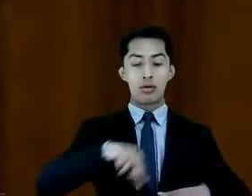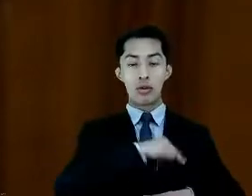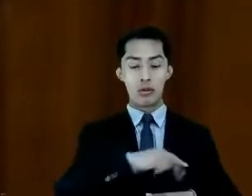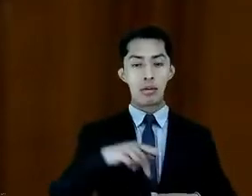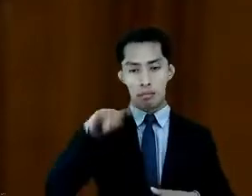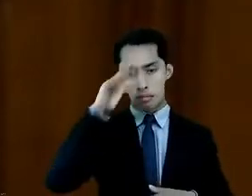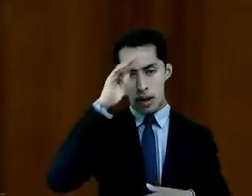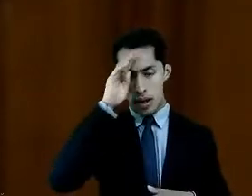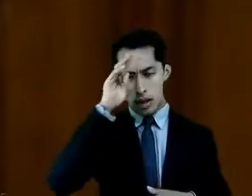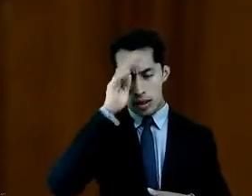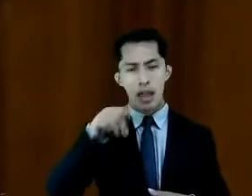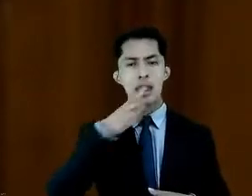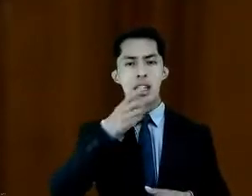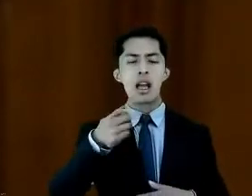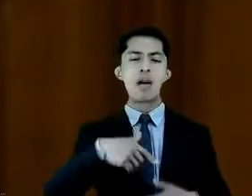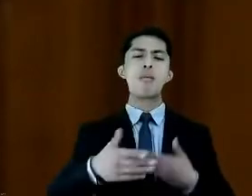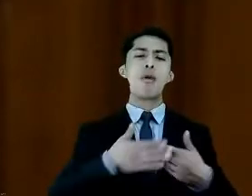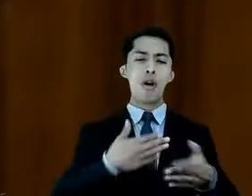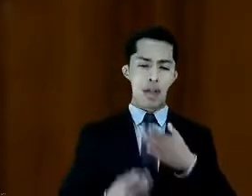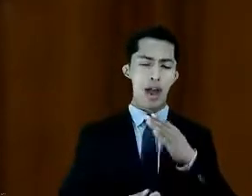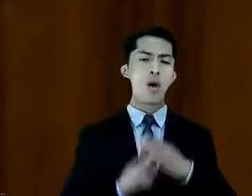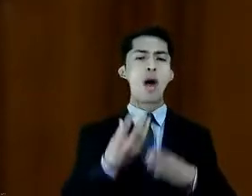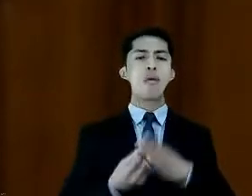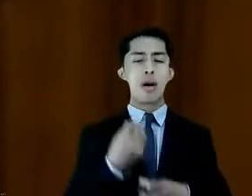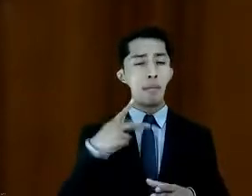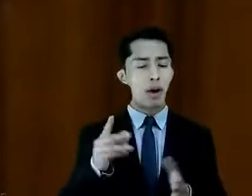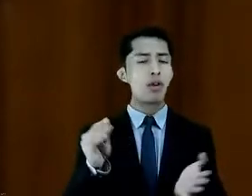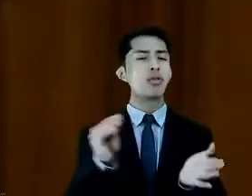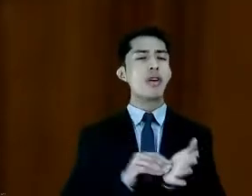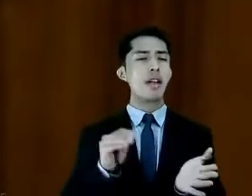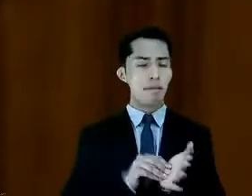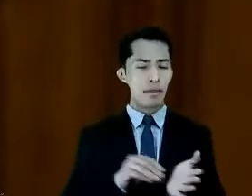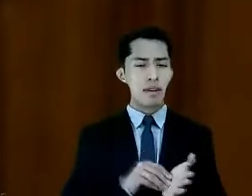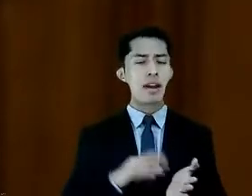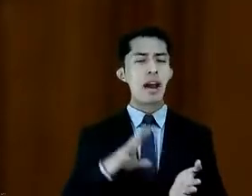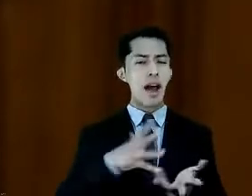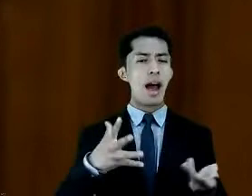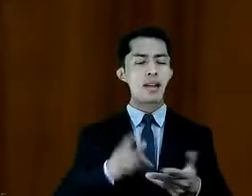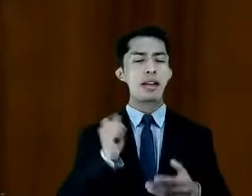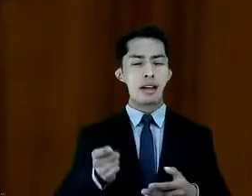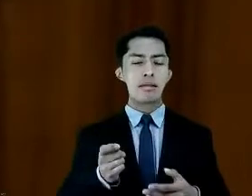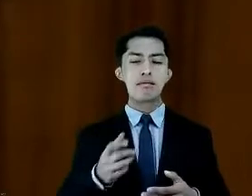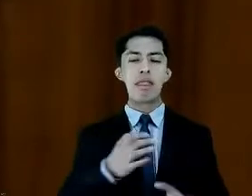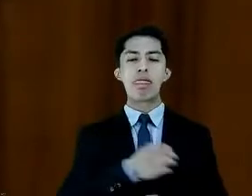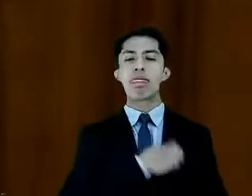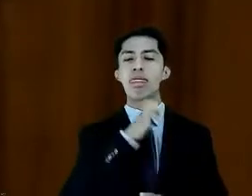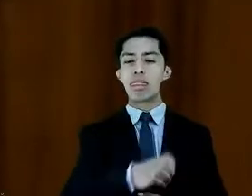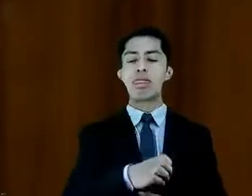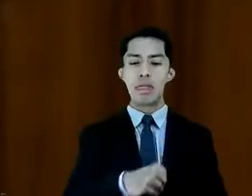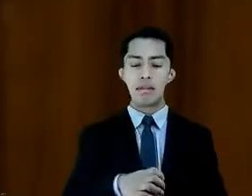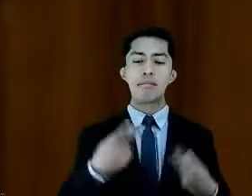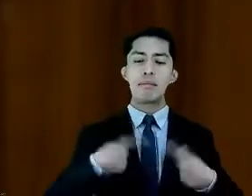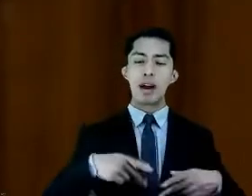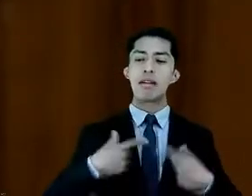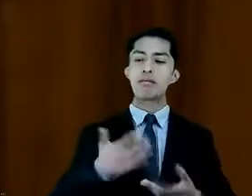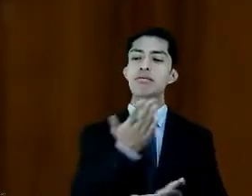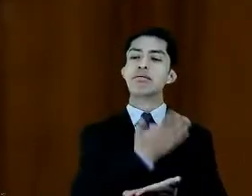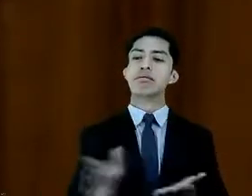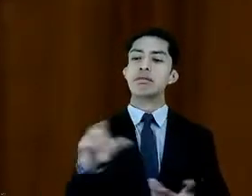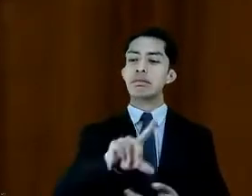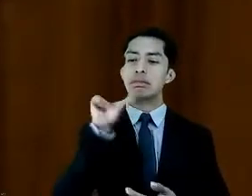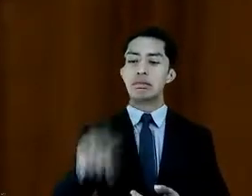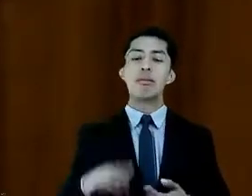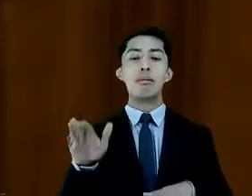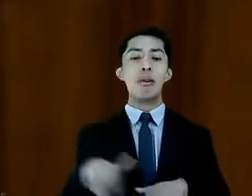de vanguardista, se sigan ejerciendo actos de desprecio y segregación por